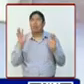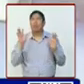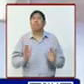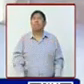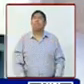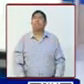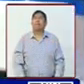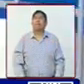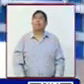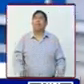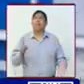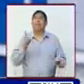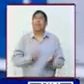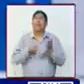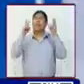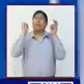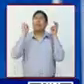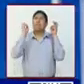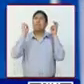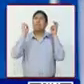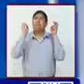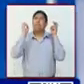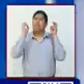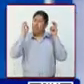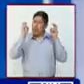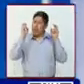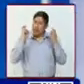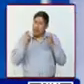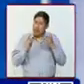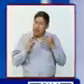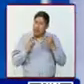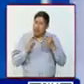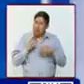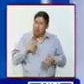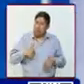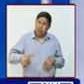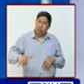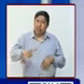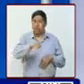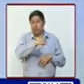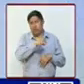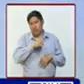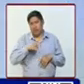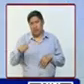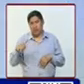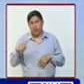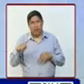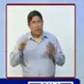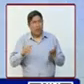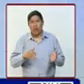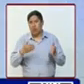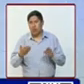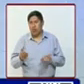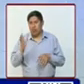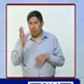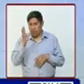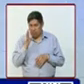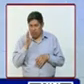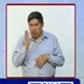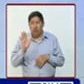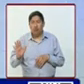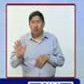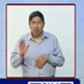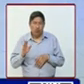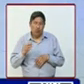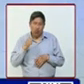Ahora, en este caso específico, hay un factor que creo que coincidimos que ha sido determinante, es la muerte de la madre. Exacto, de la